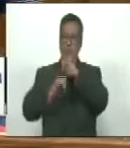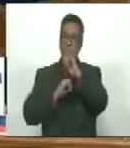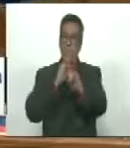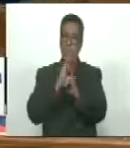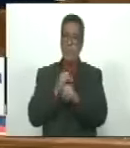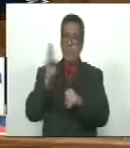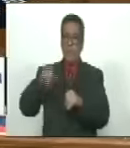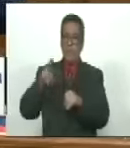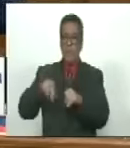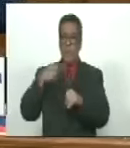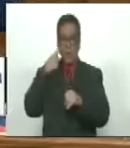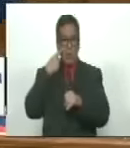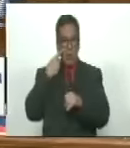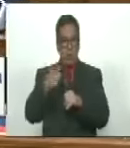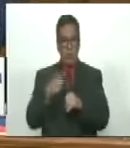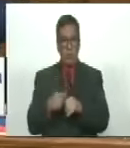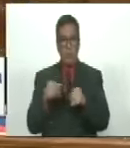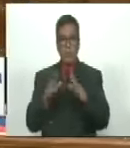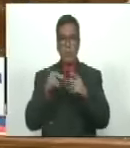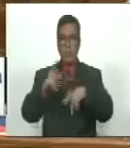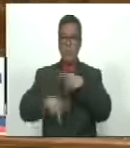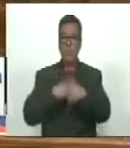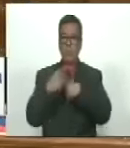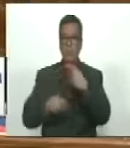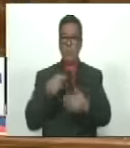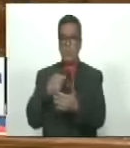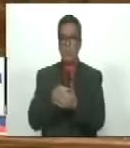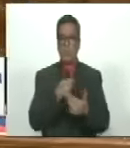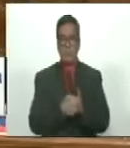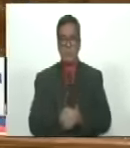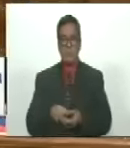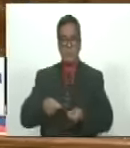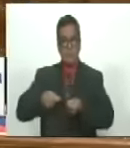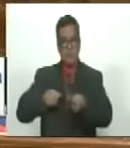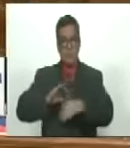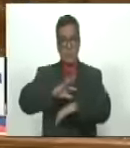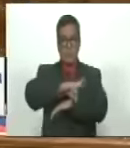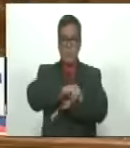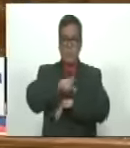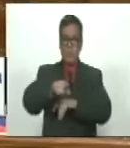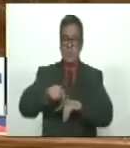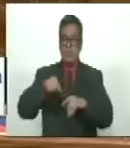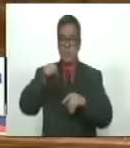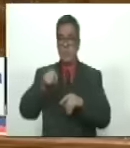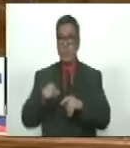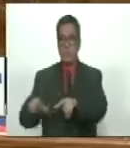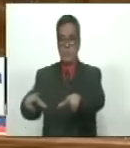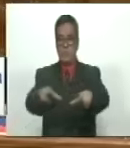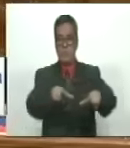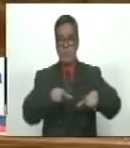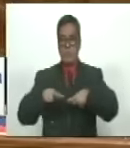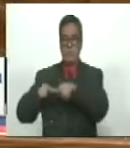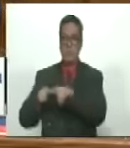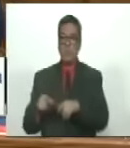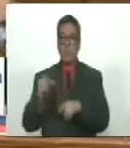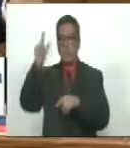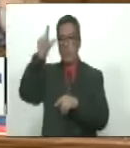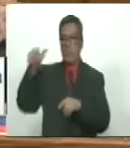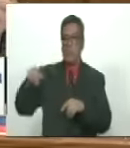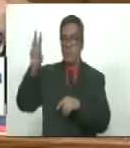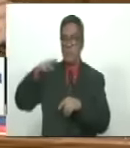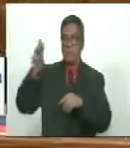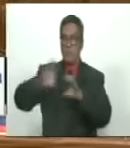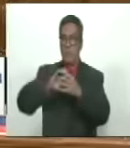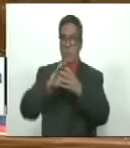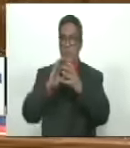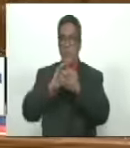el que nunca habían puesto el ojo, todo un proceso de financiamiento y conspiración para apropiarse ilegítimamente de ese territorio. La geopolítica, lo que